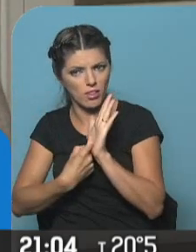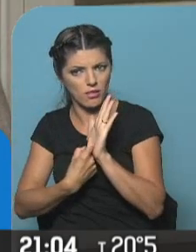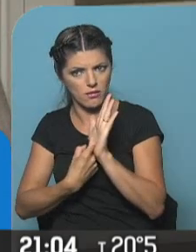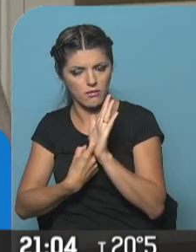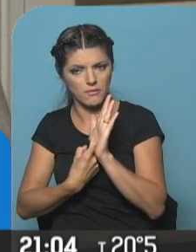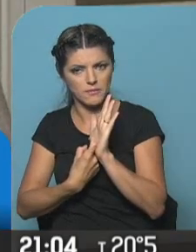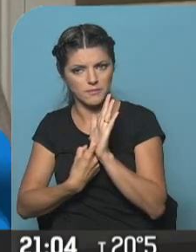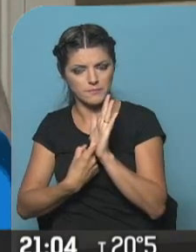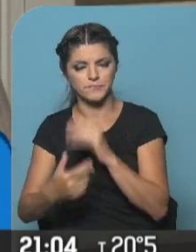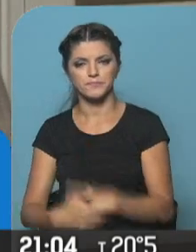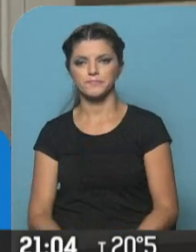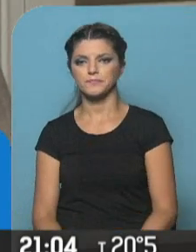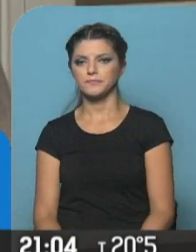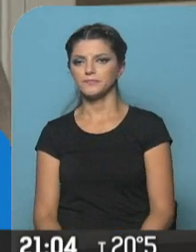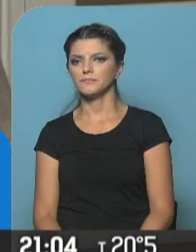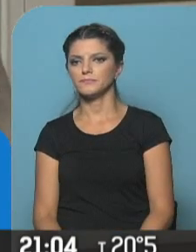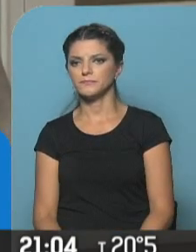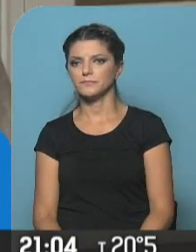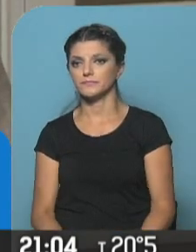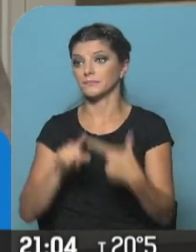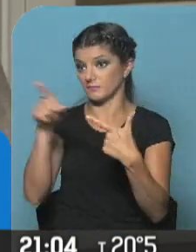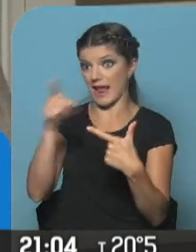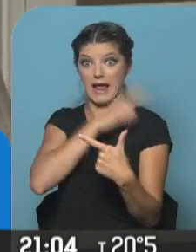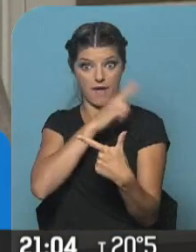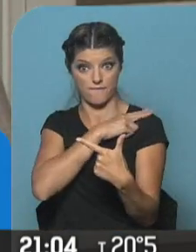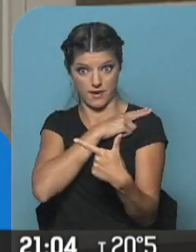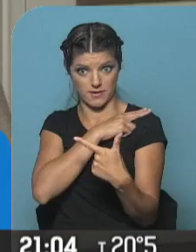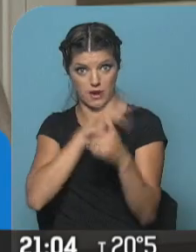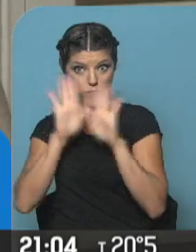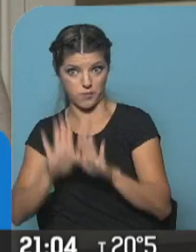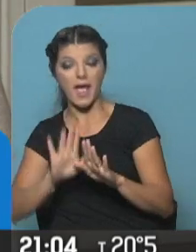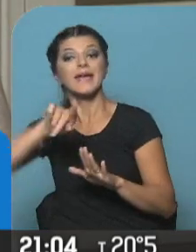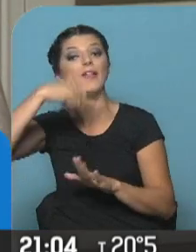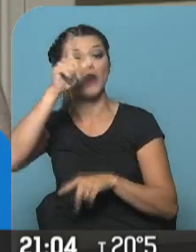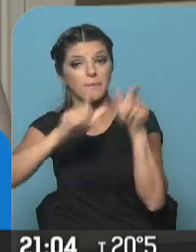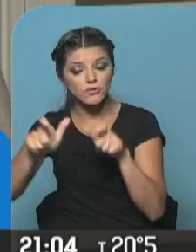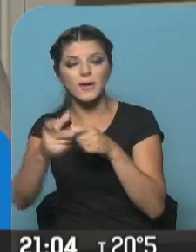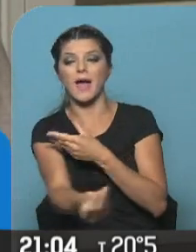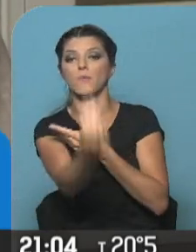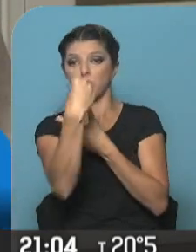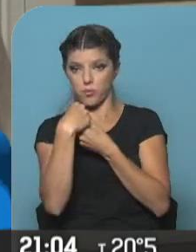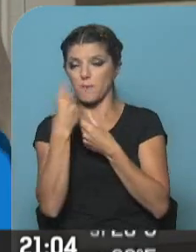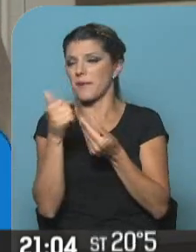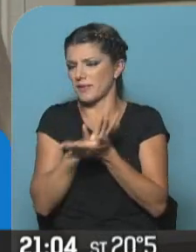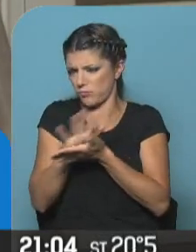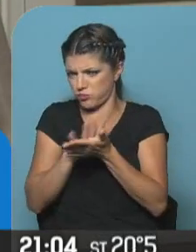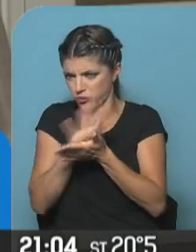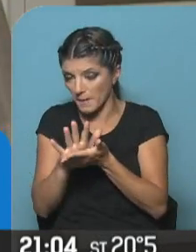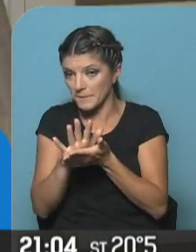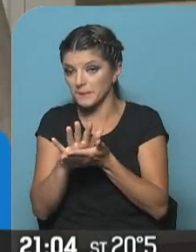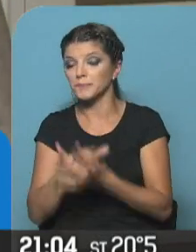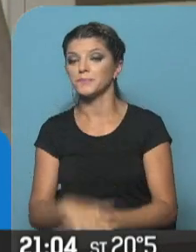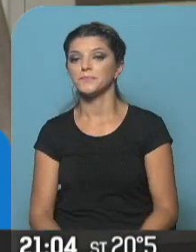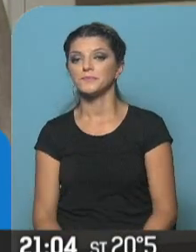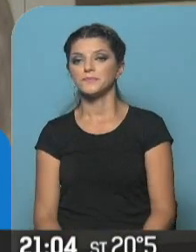en realidad donde lo coloca a Vudú como jefe organizador y a los demás como miembros para lavar dinero. Eso me imagino que es